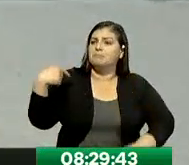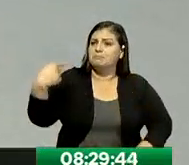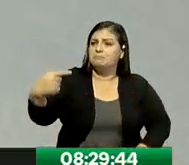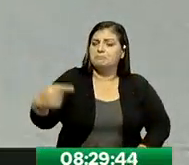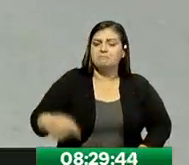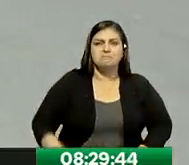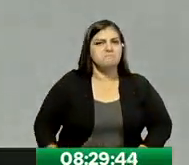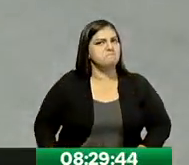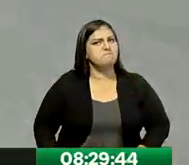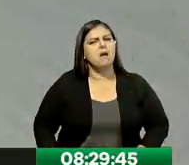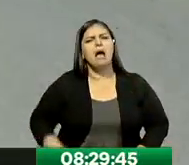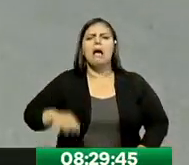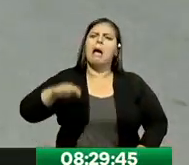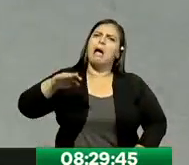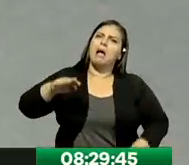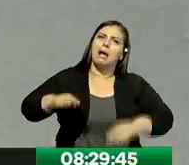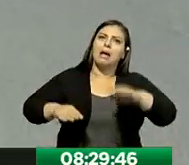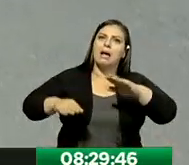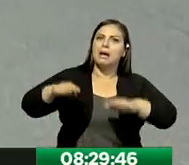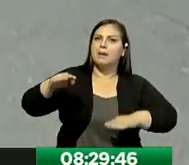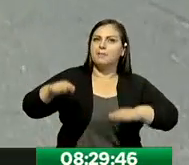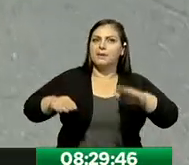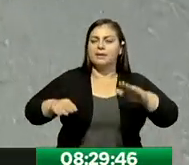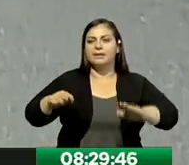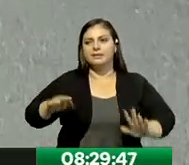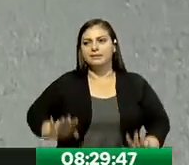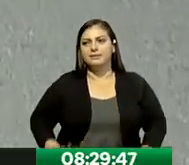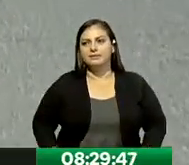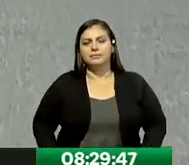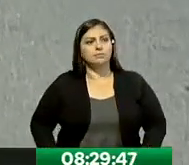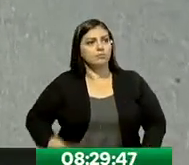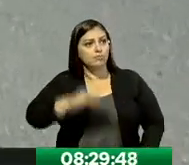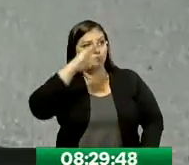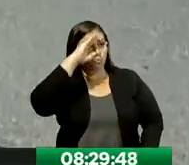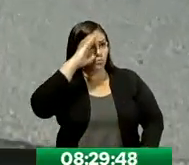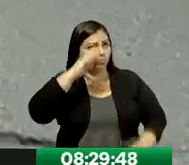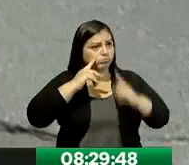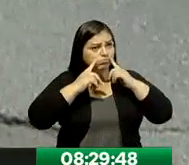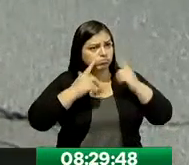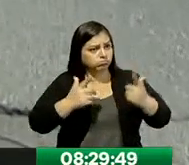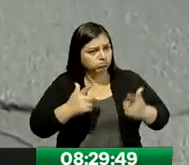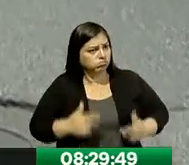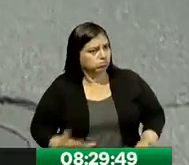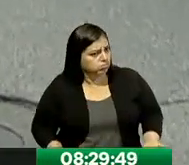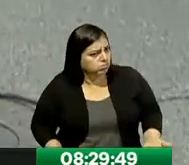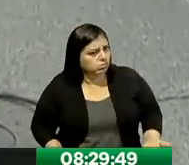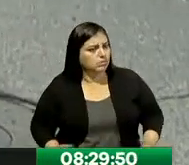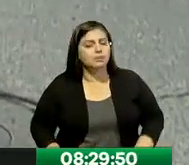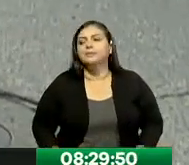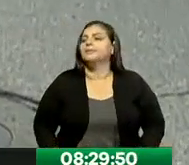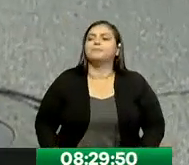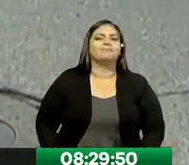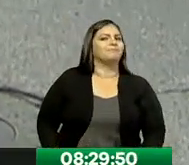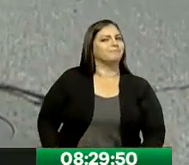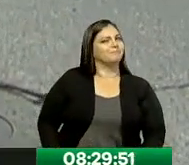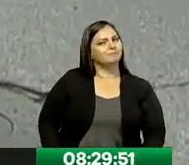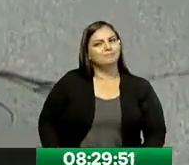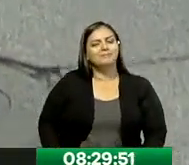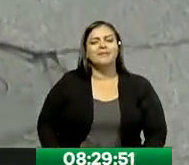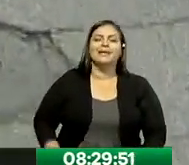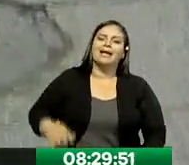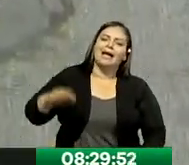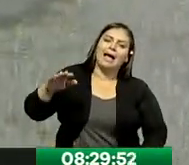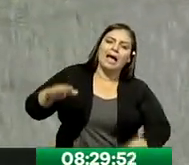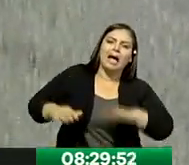siempre. ¿Viene la policía tal vez por este sector a realizar sus rondas? Sí, de vez en cuando se los encuentran en operativo acá, pero muy rara vez